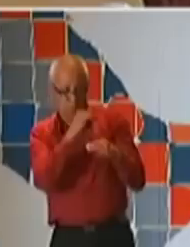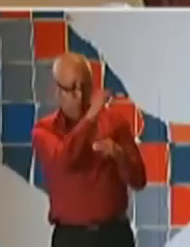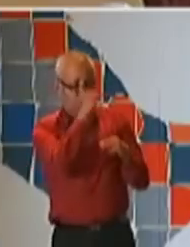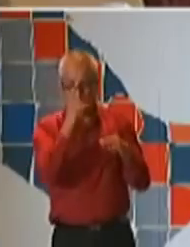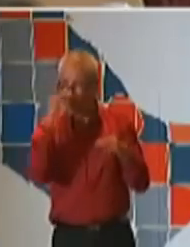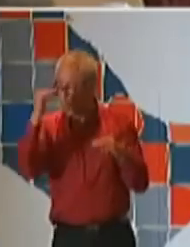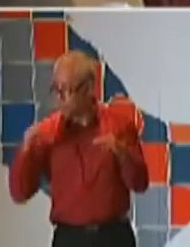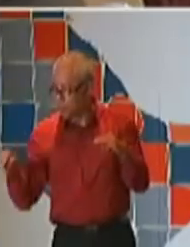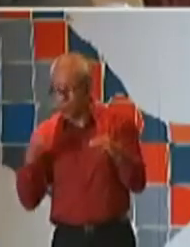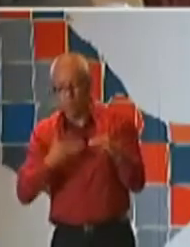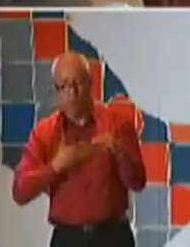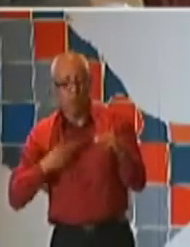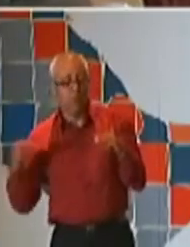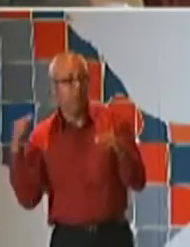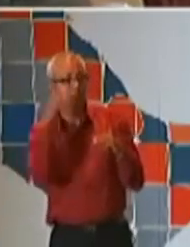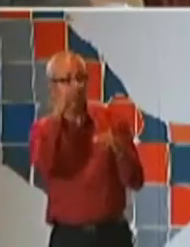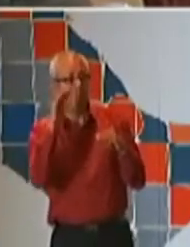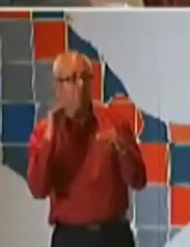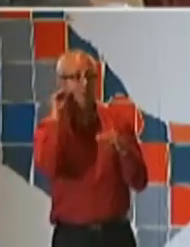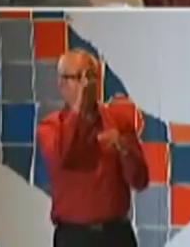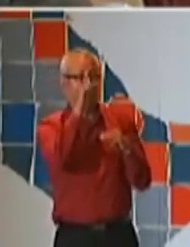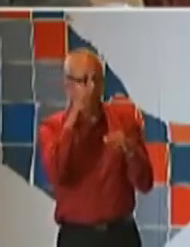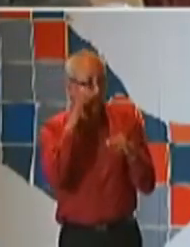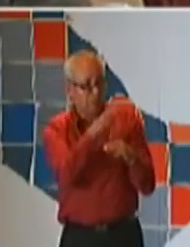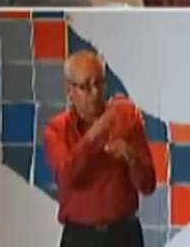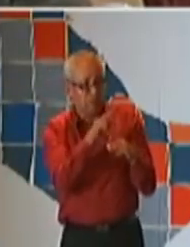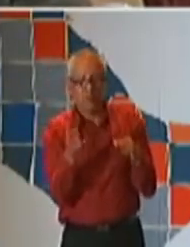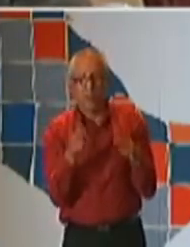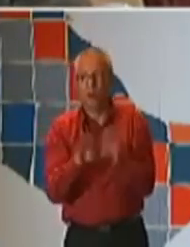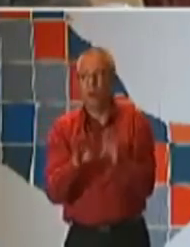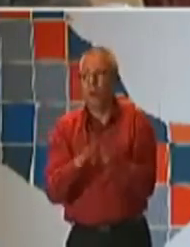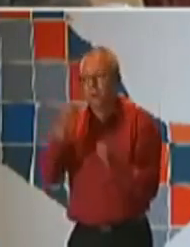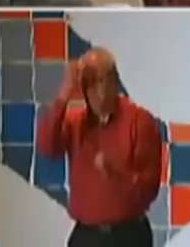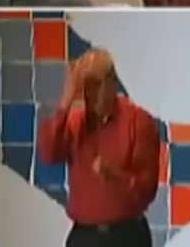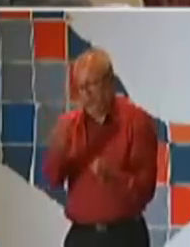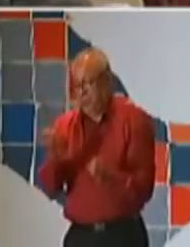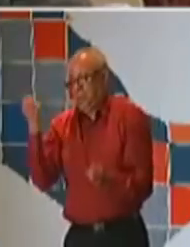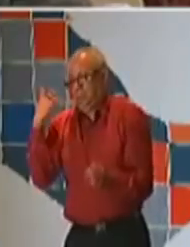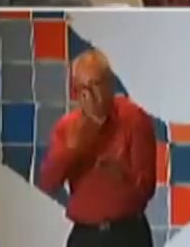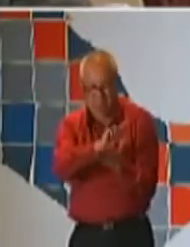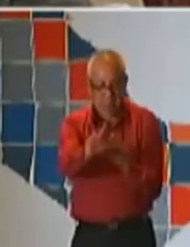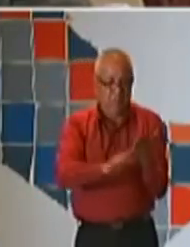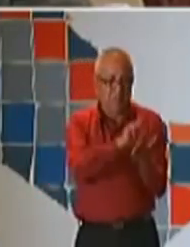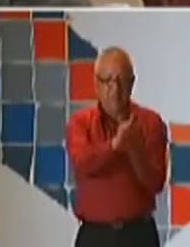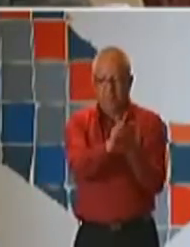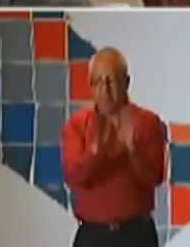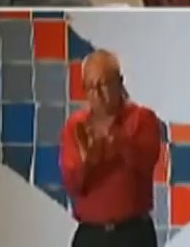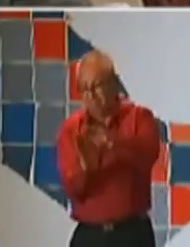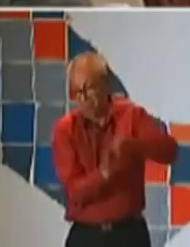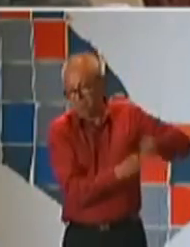traducido Eso significa olvidemos de una buena vez toda la legislación internacional que